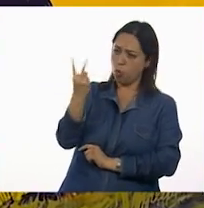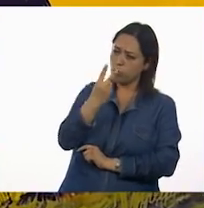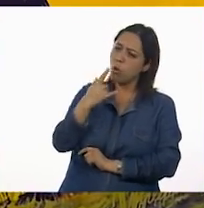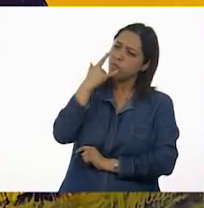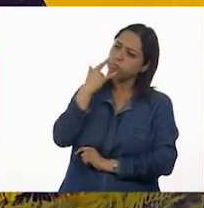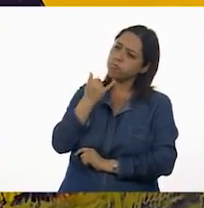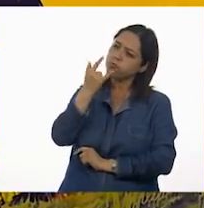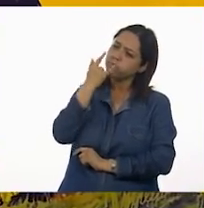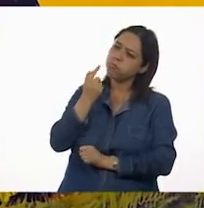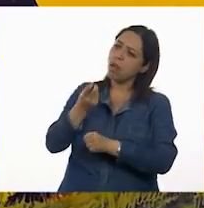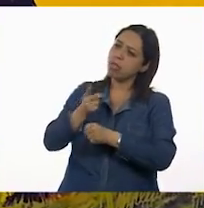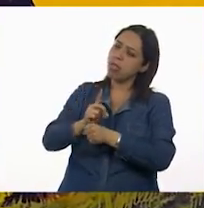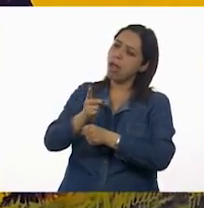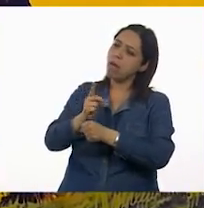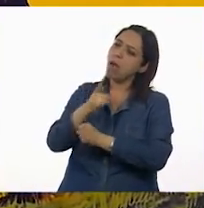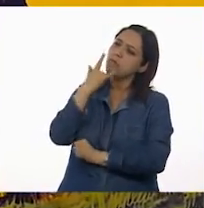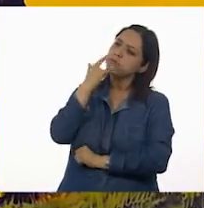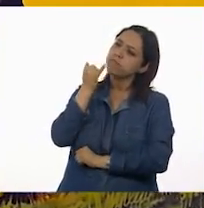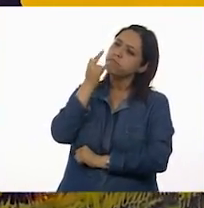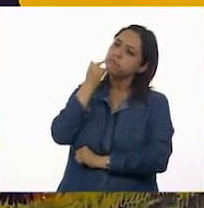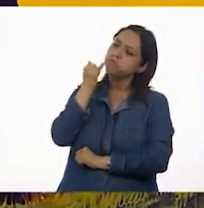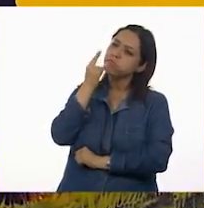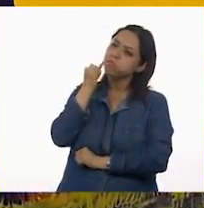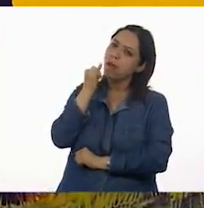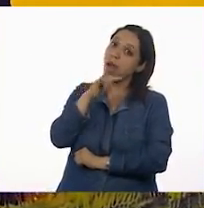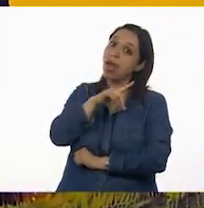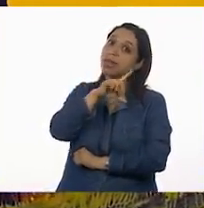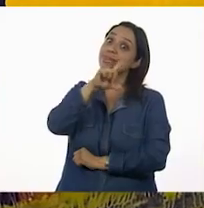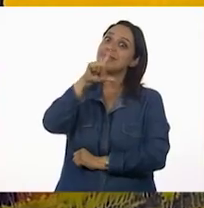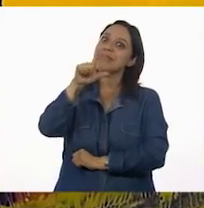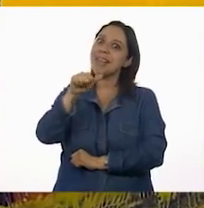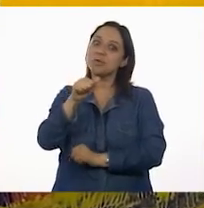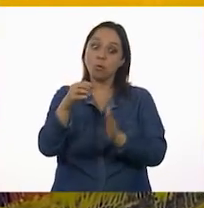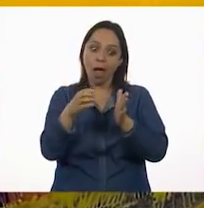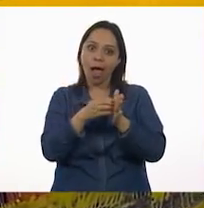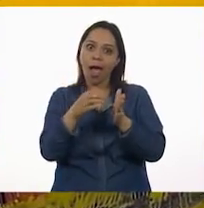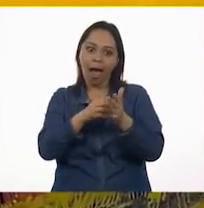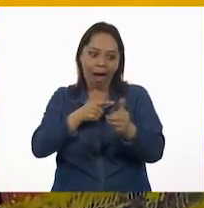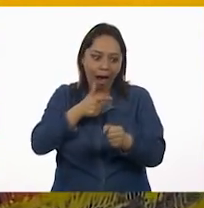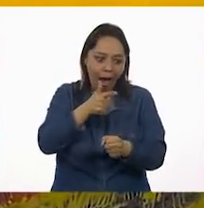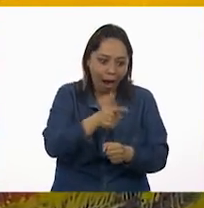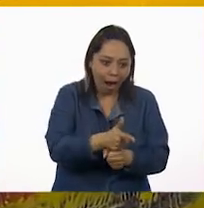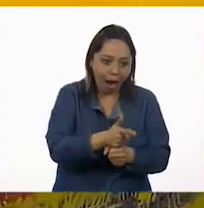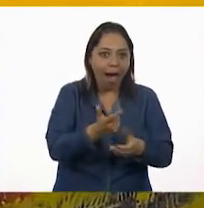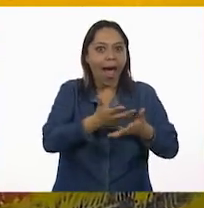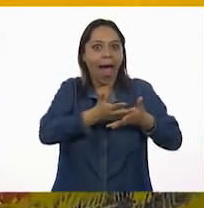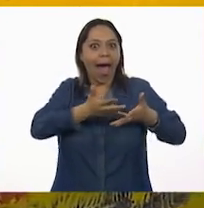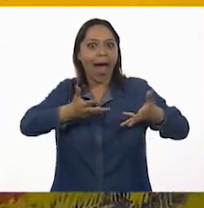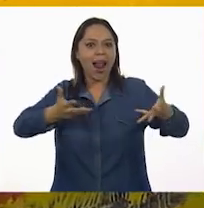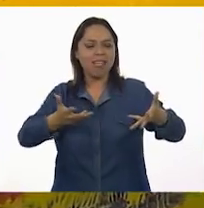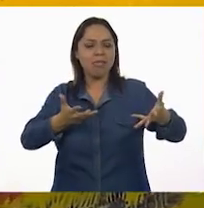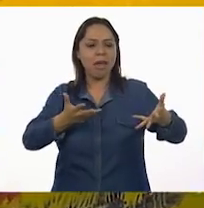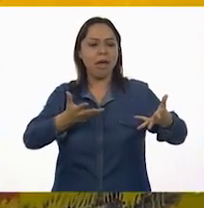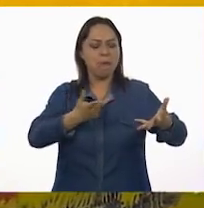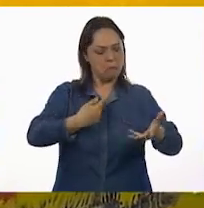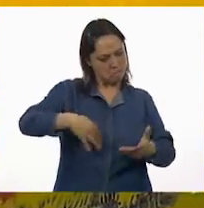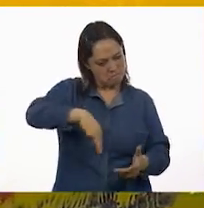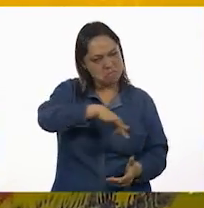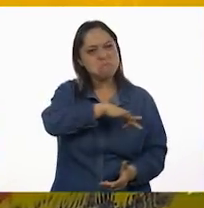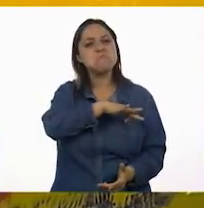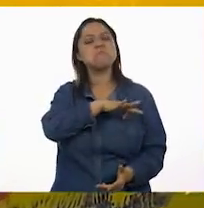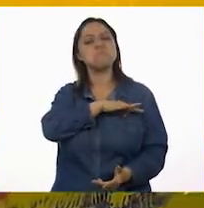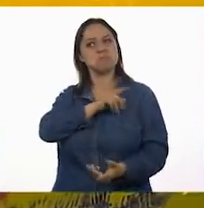días y finalmente encontró una caja lo suficientemente grande y valor para